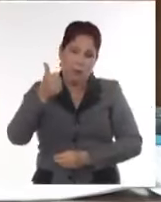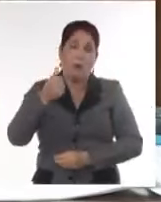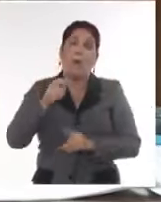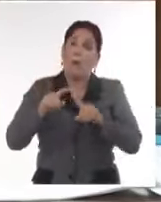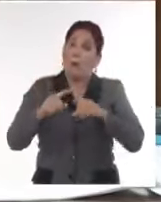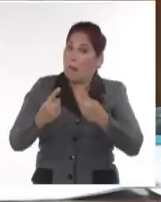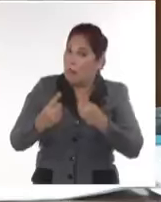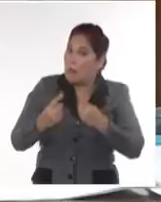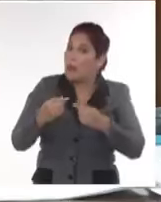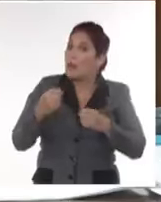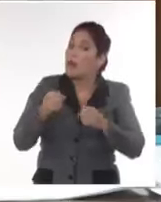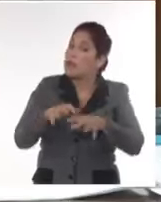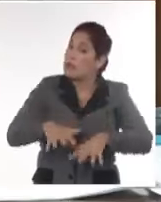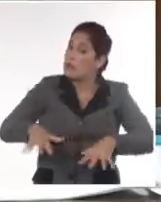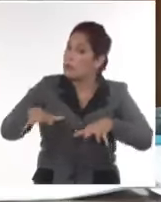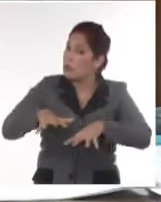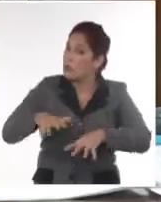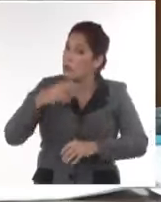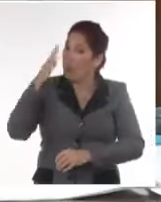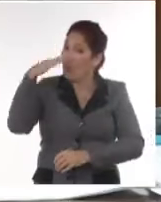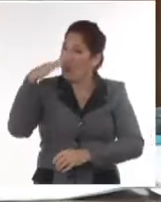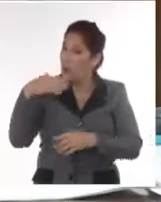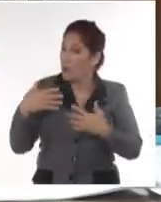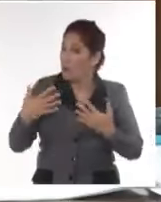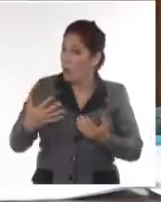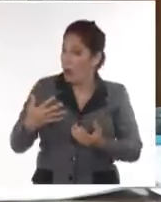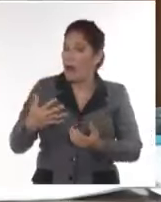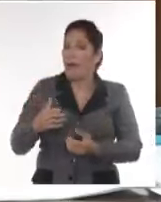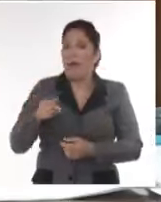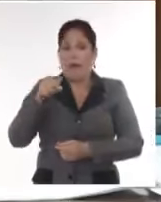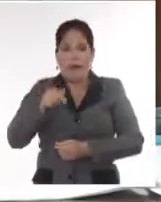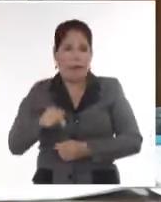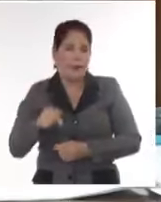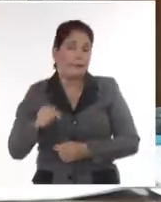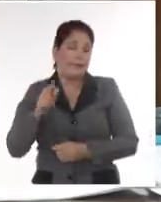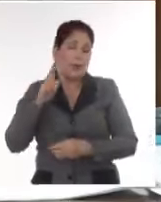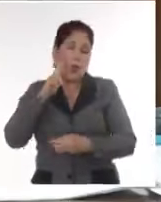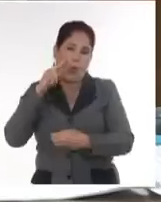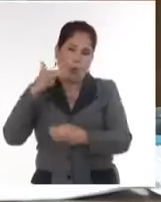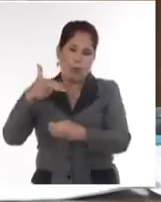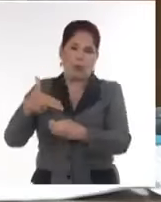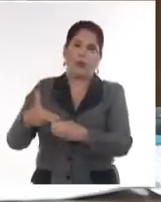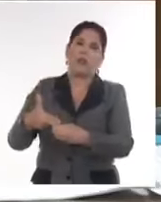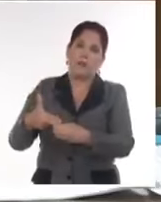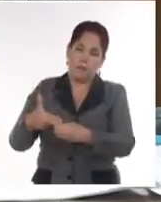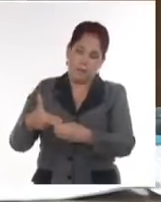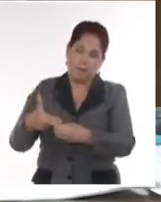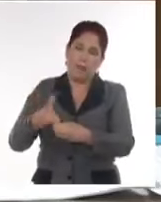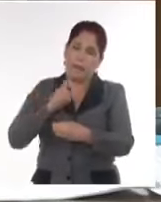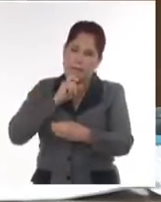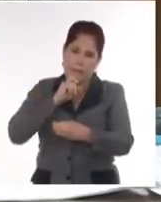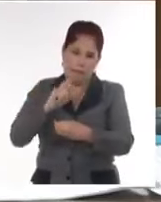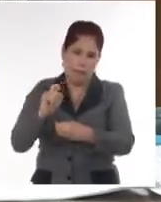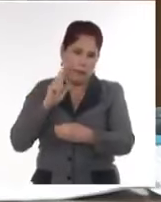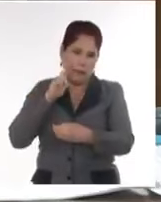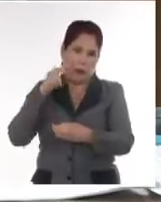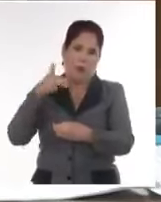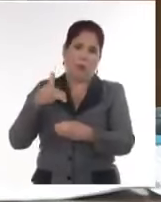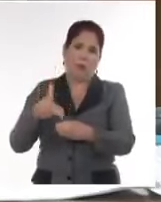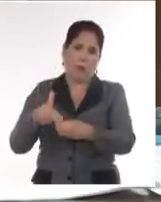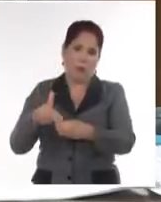siendo el problema fundamental de que estamos pasando por hoy es el tema de los combustibles.